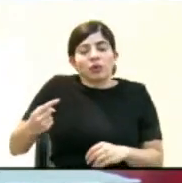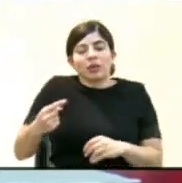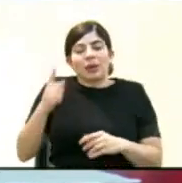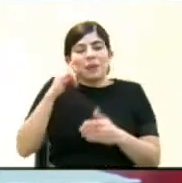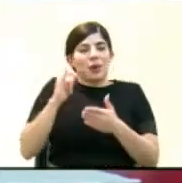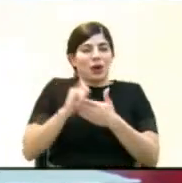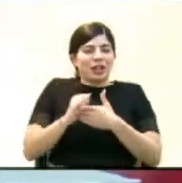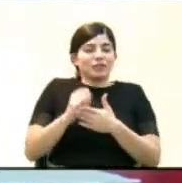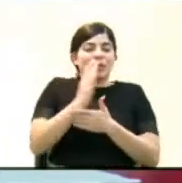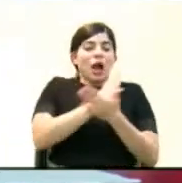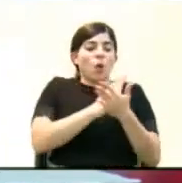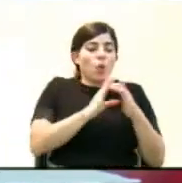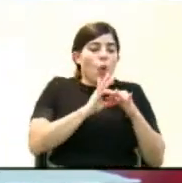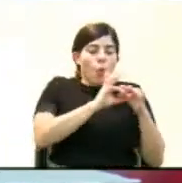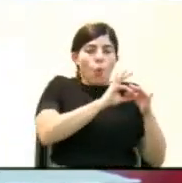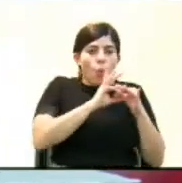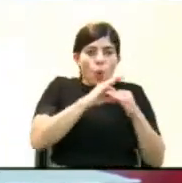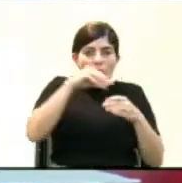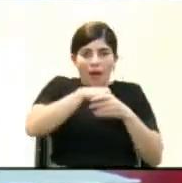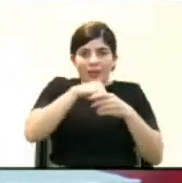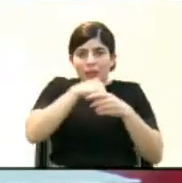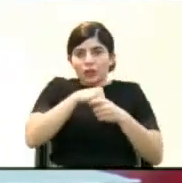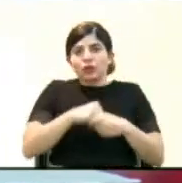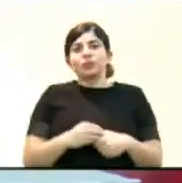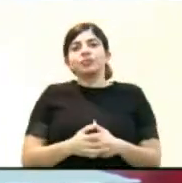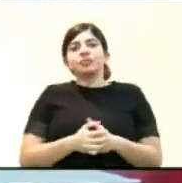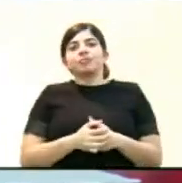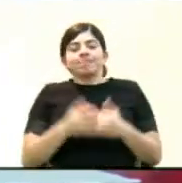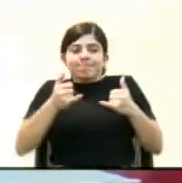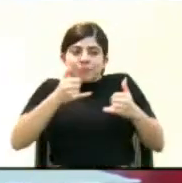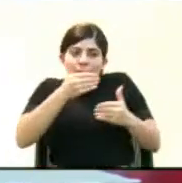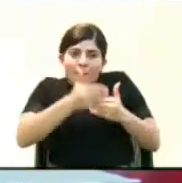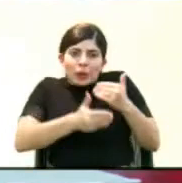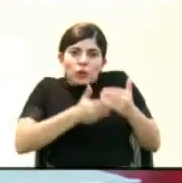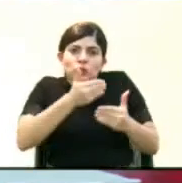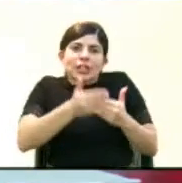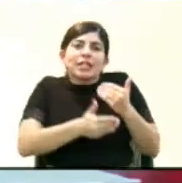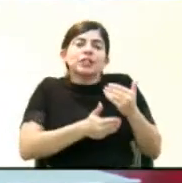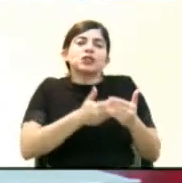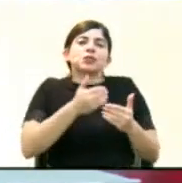hay una serie de coordinaciones internas que estamos en proceso de